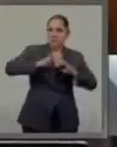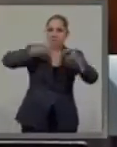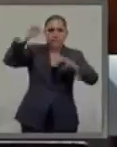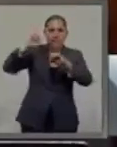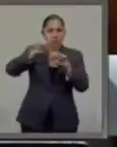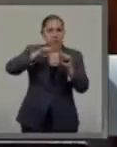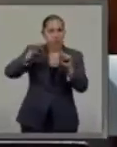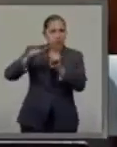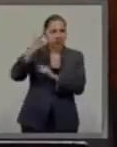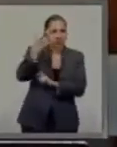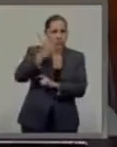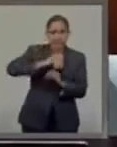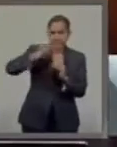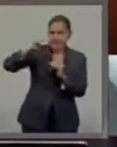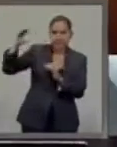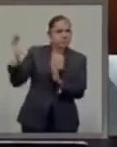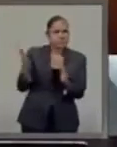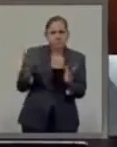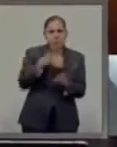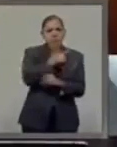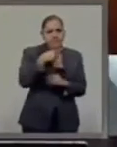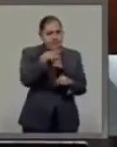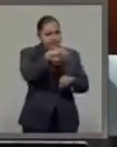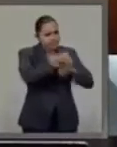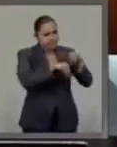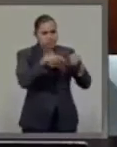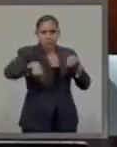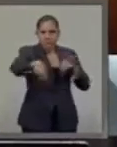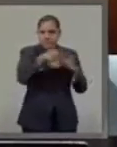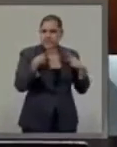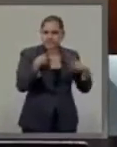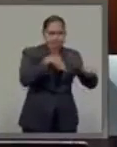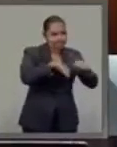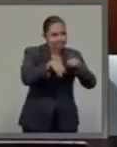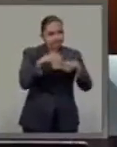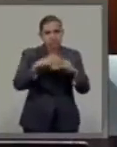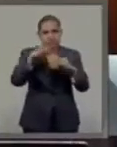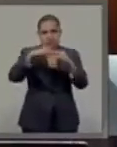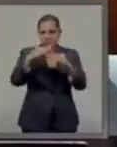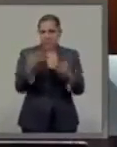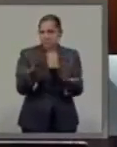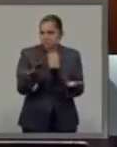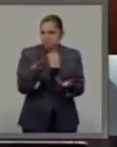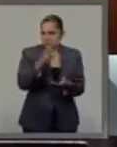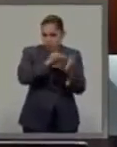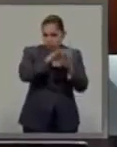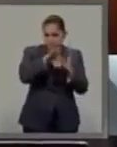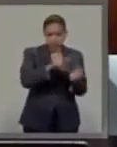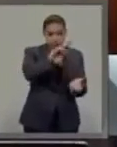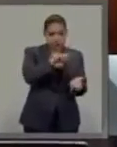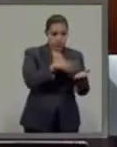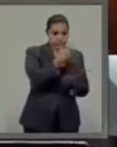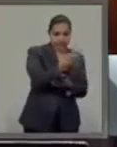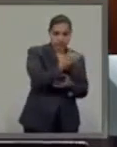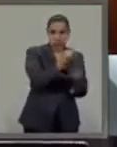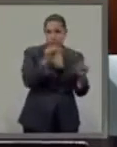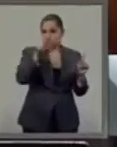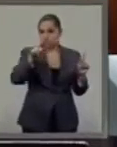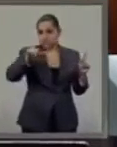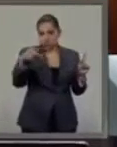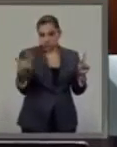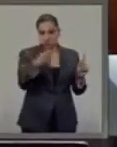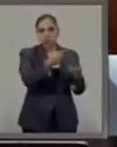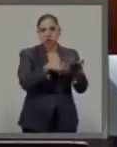Y en México la productividad ha aumentado. Por ejemplo, del 2005 al 2012, el salario